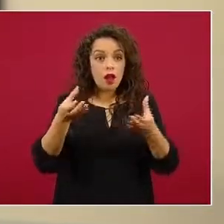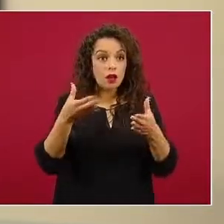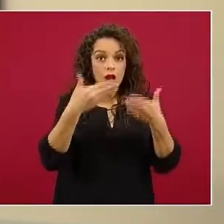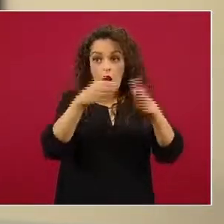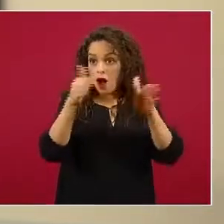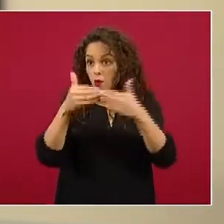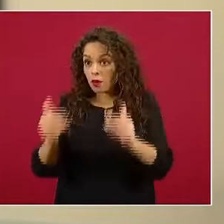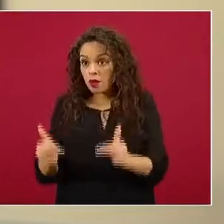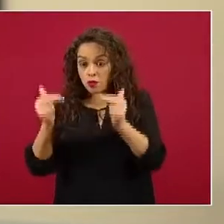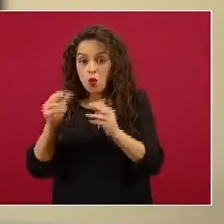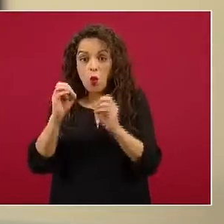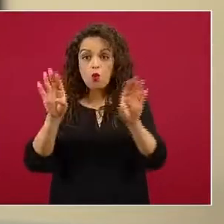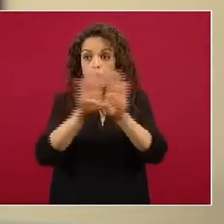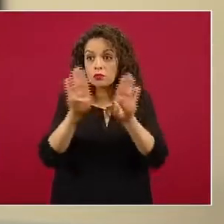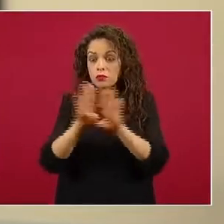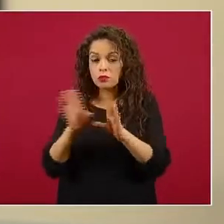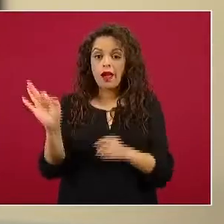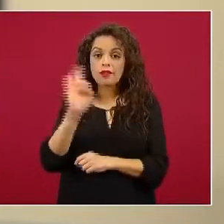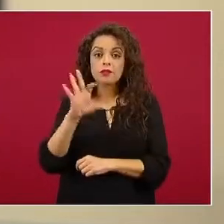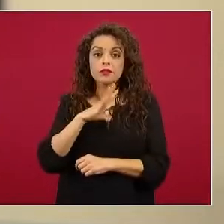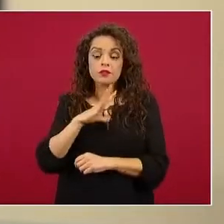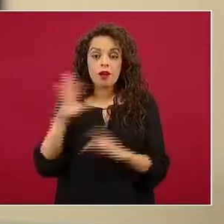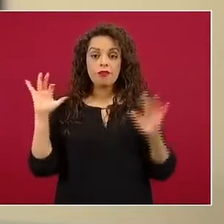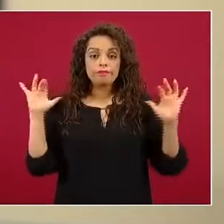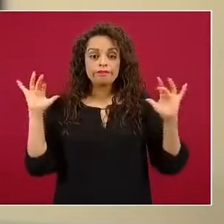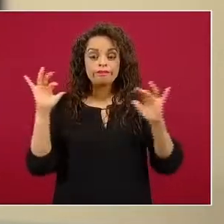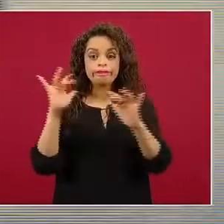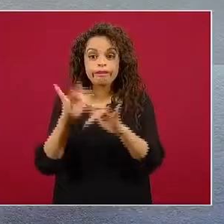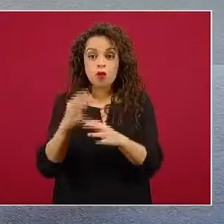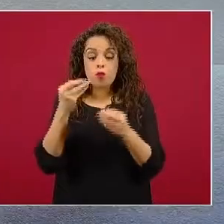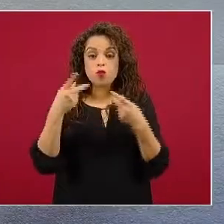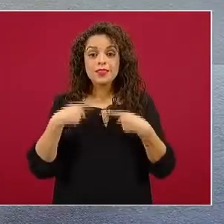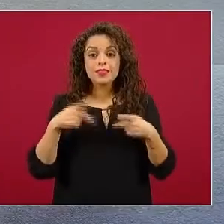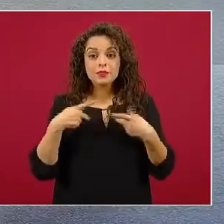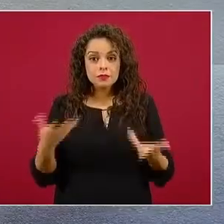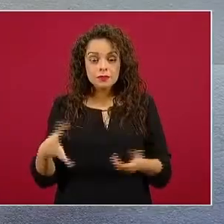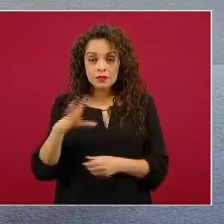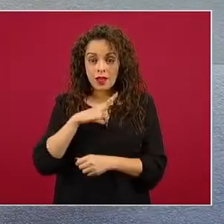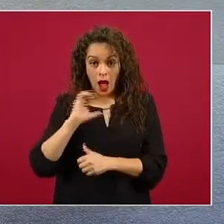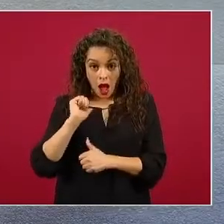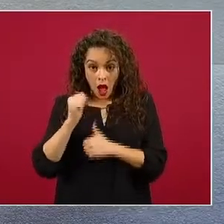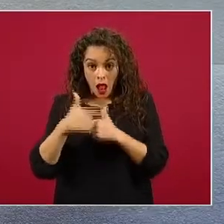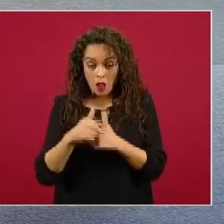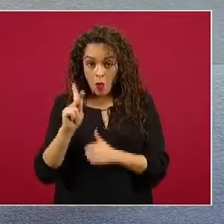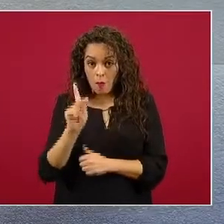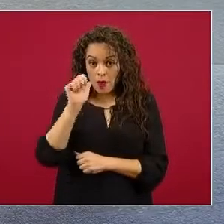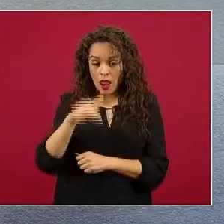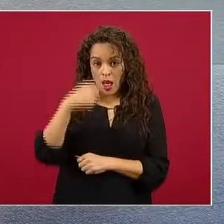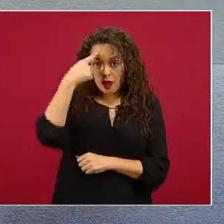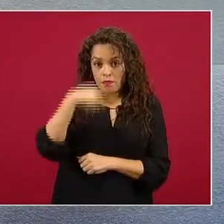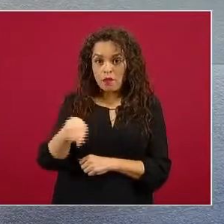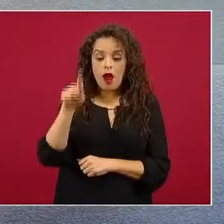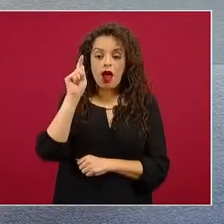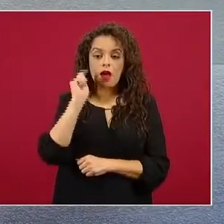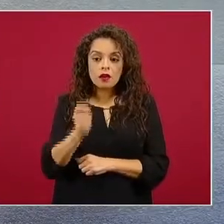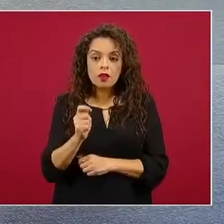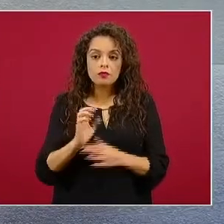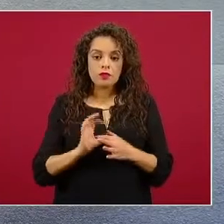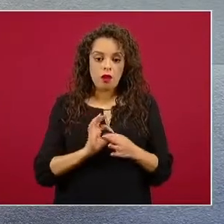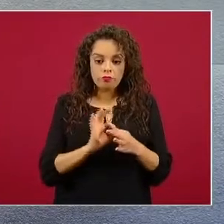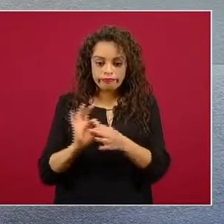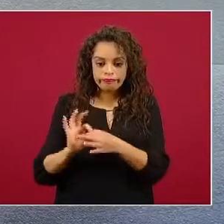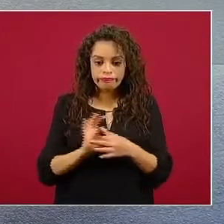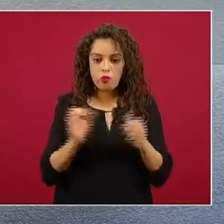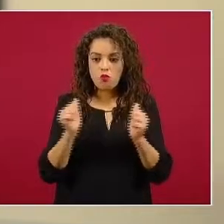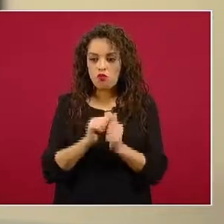haber aglutinación de personas. ¿Hay algún plan ahí en coordinación con las